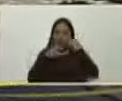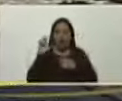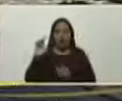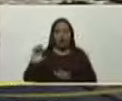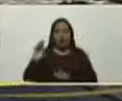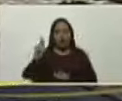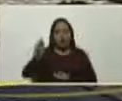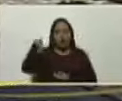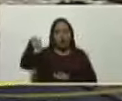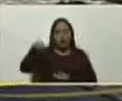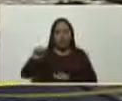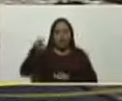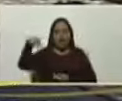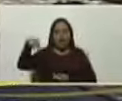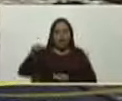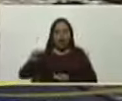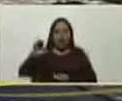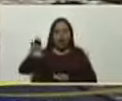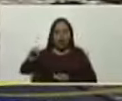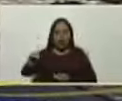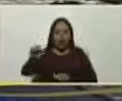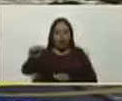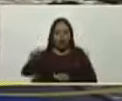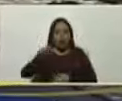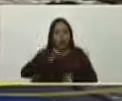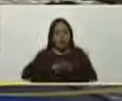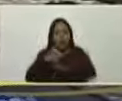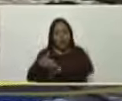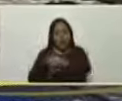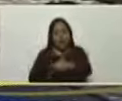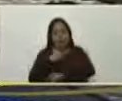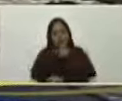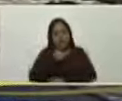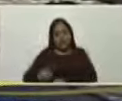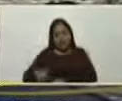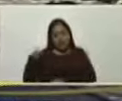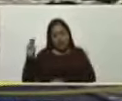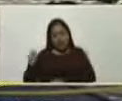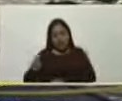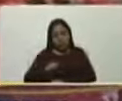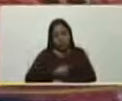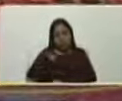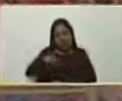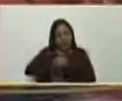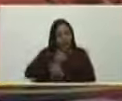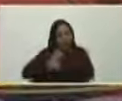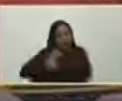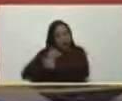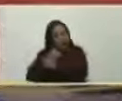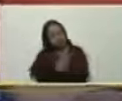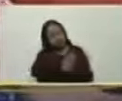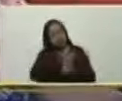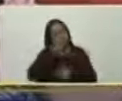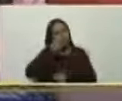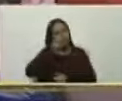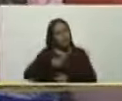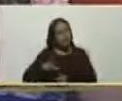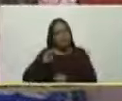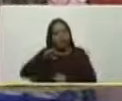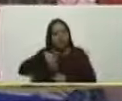Porque nuestro comandante por aquí pasó y él amó a estos pueblos. No podemos